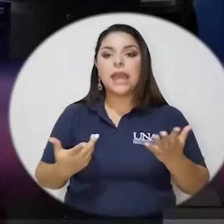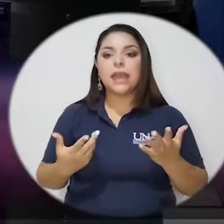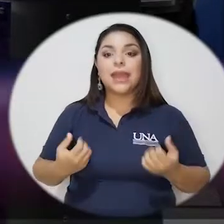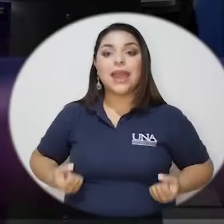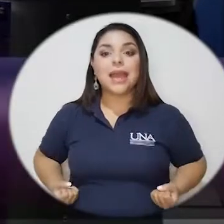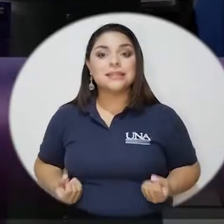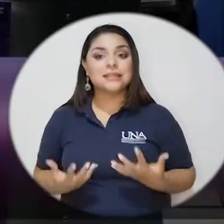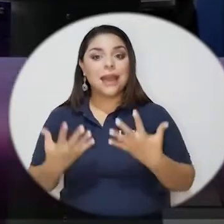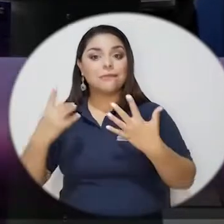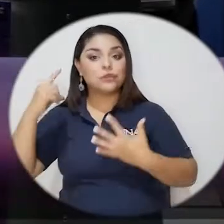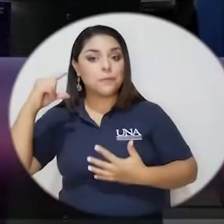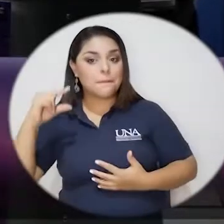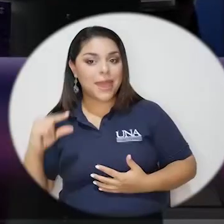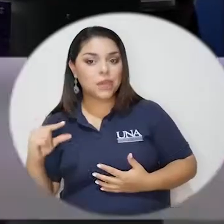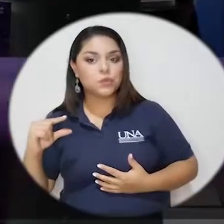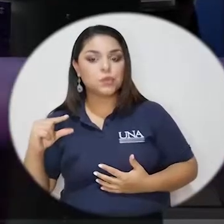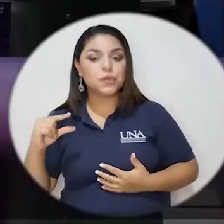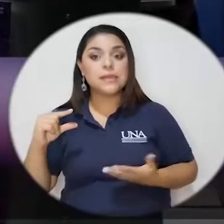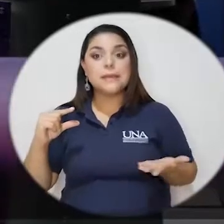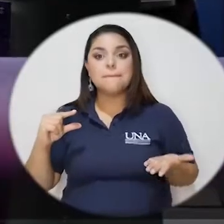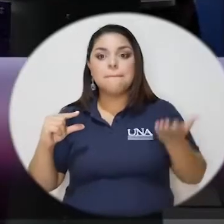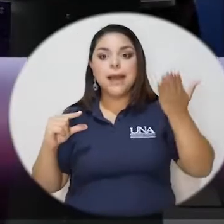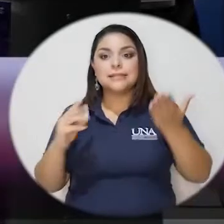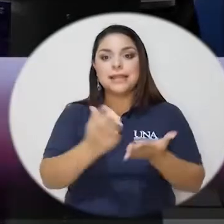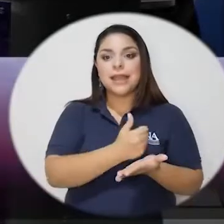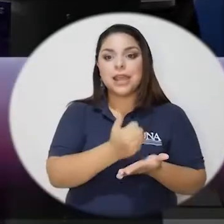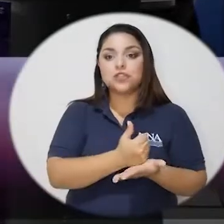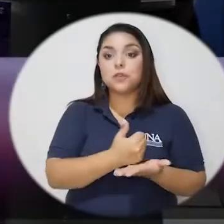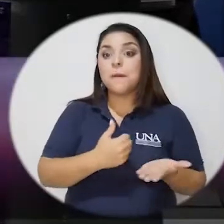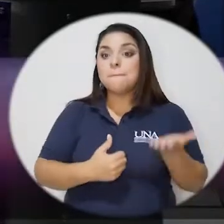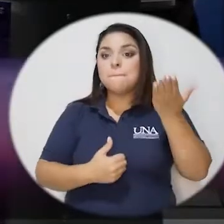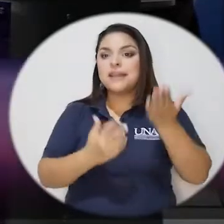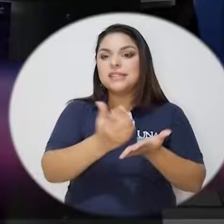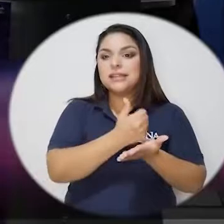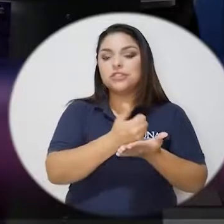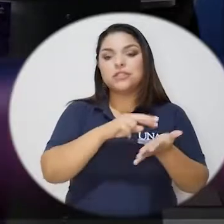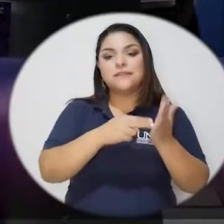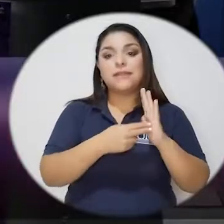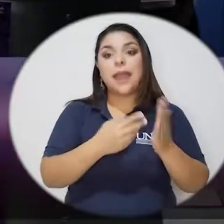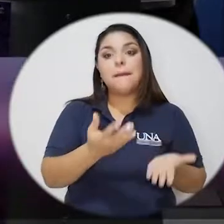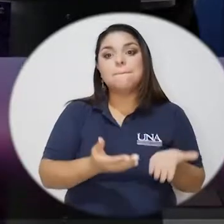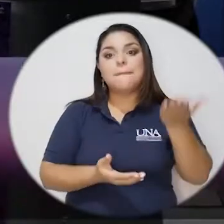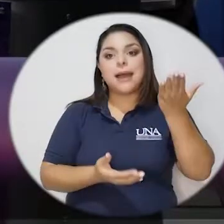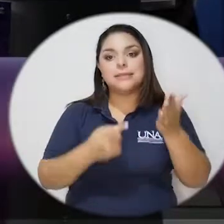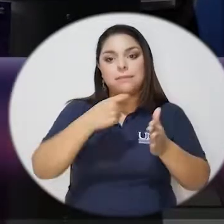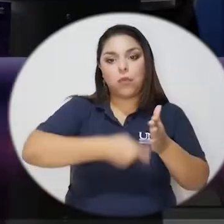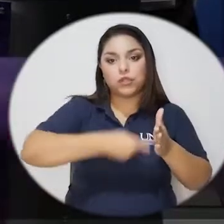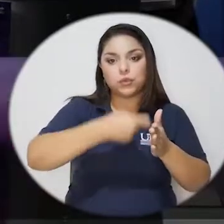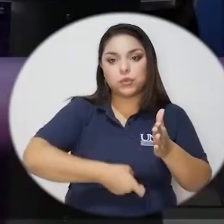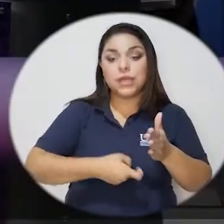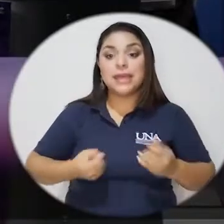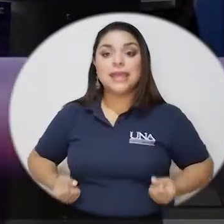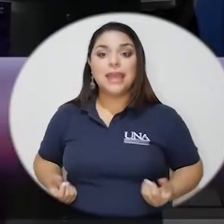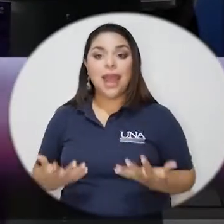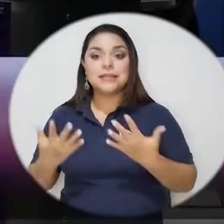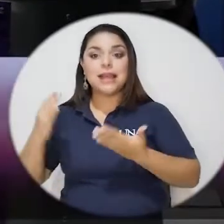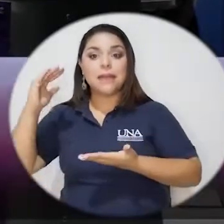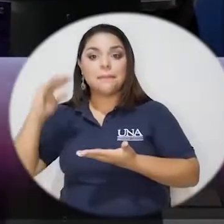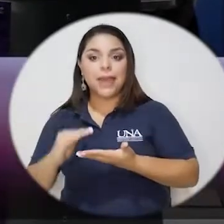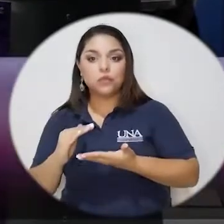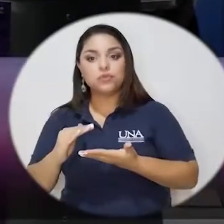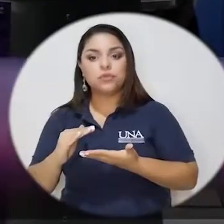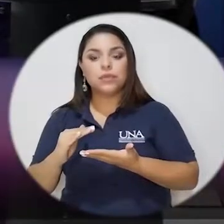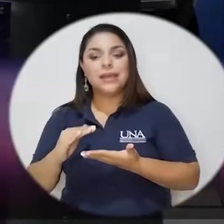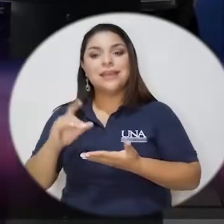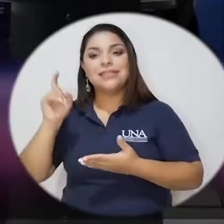menos o aumentemos los ingresos. Para aumentar los ingresos es aumentar los impuestos. Y para